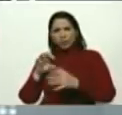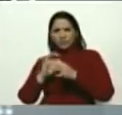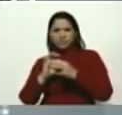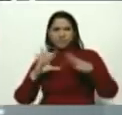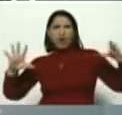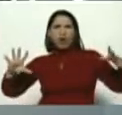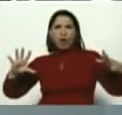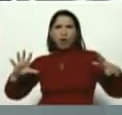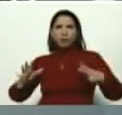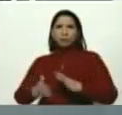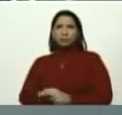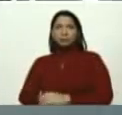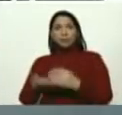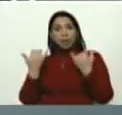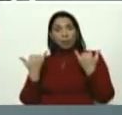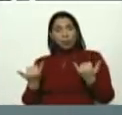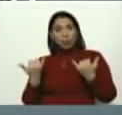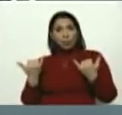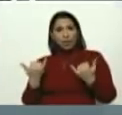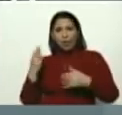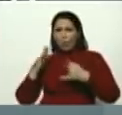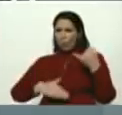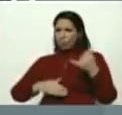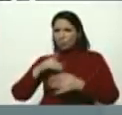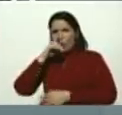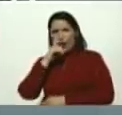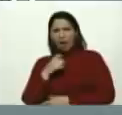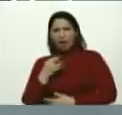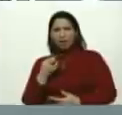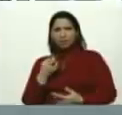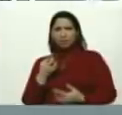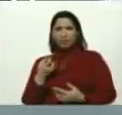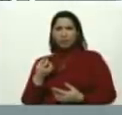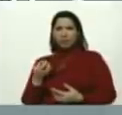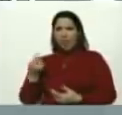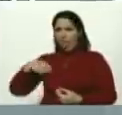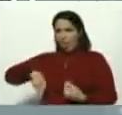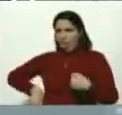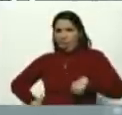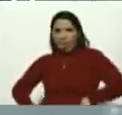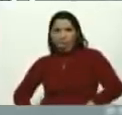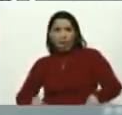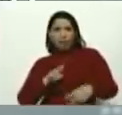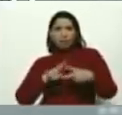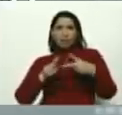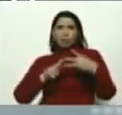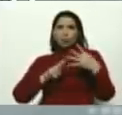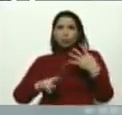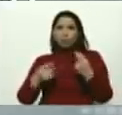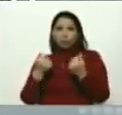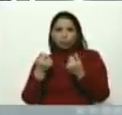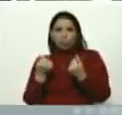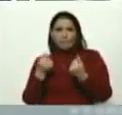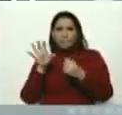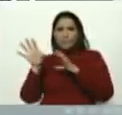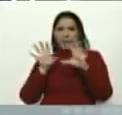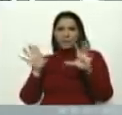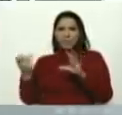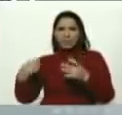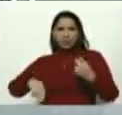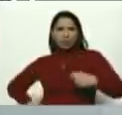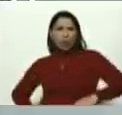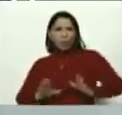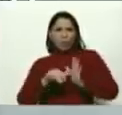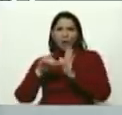dividiéndose, y ahora los últimos años repartiéndose la riqueza del país, robándose entre sí mismos,